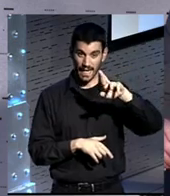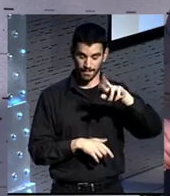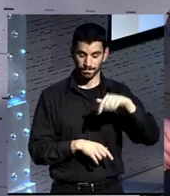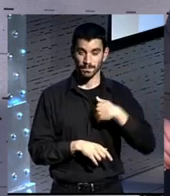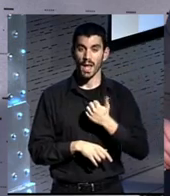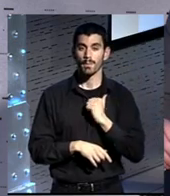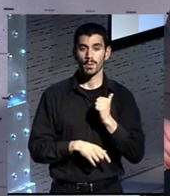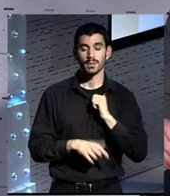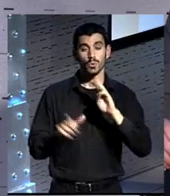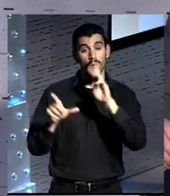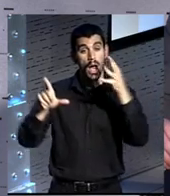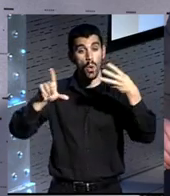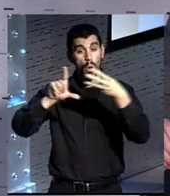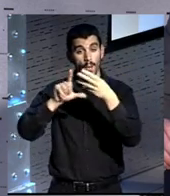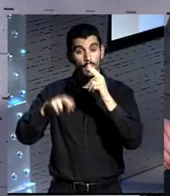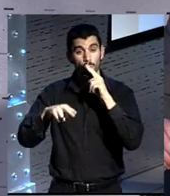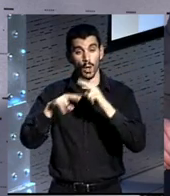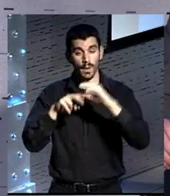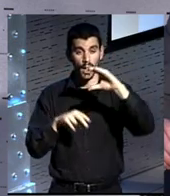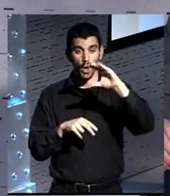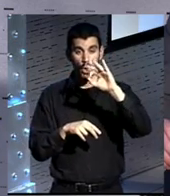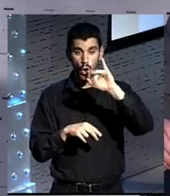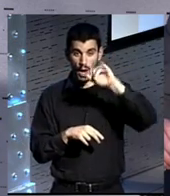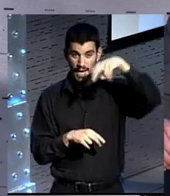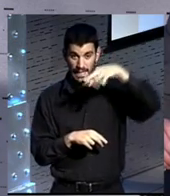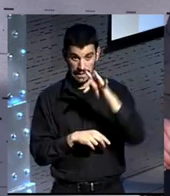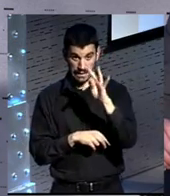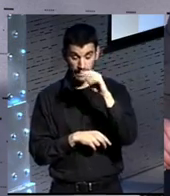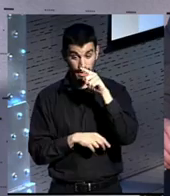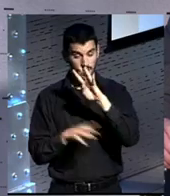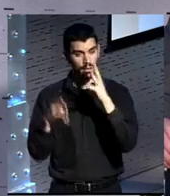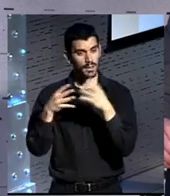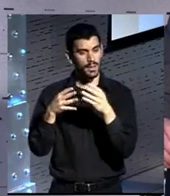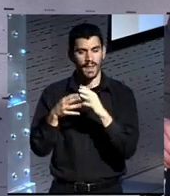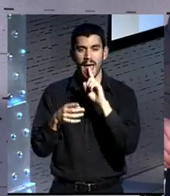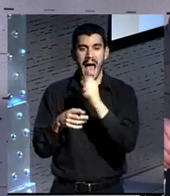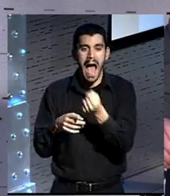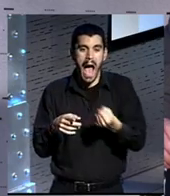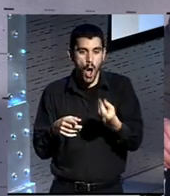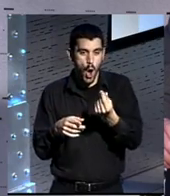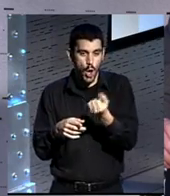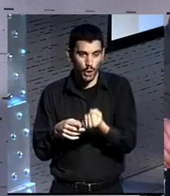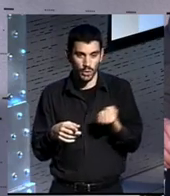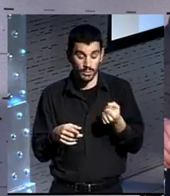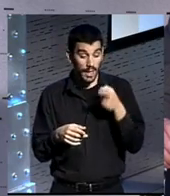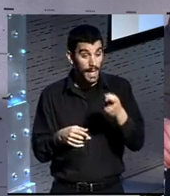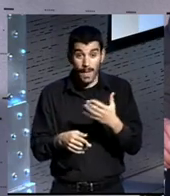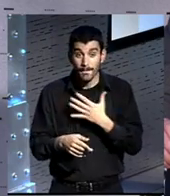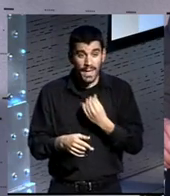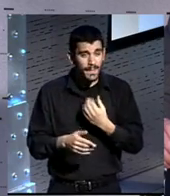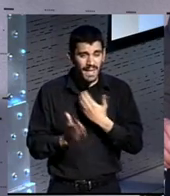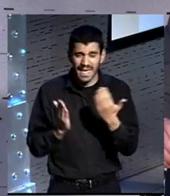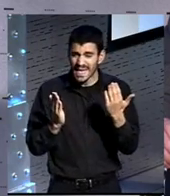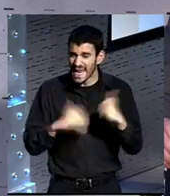que hemos lanzado que se llama Coin. En ese portal el alta es totalmente online, no hay ningún papel. Buscamos cuando